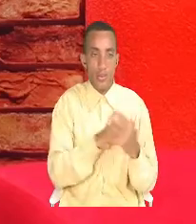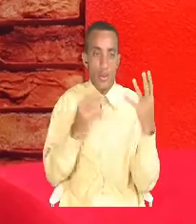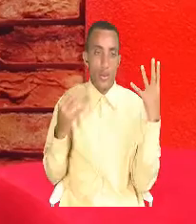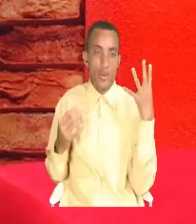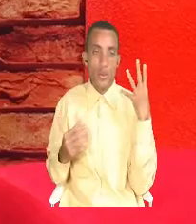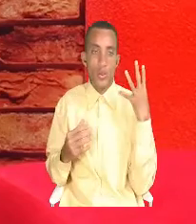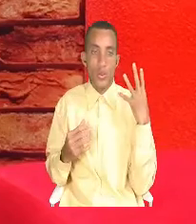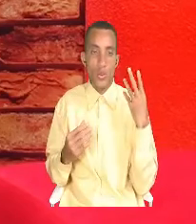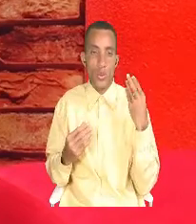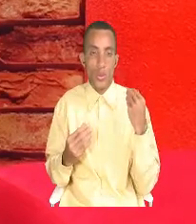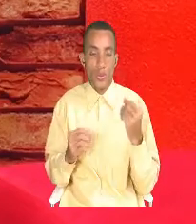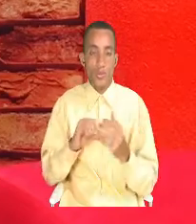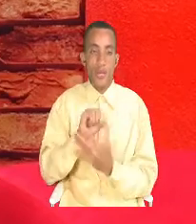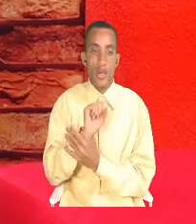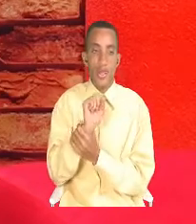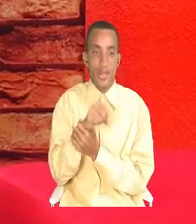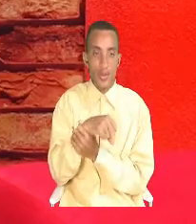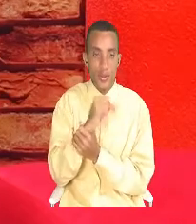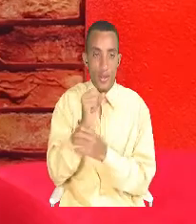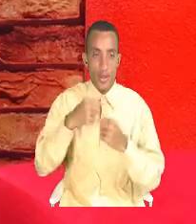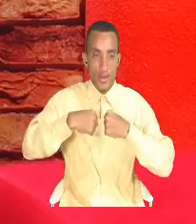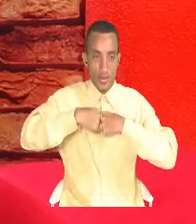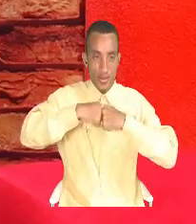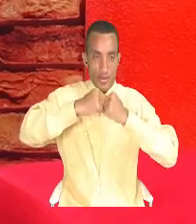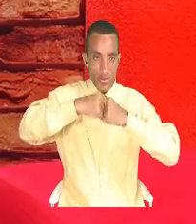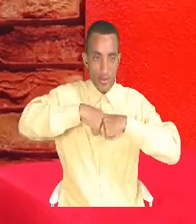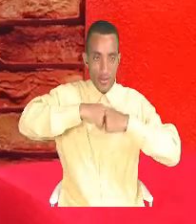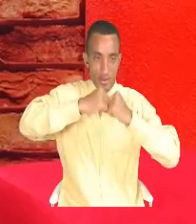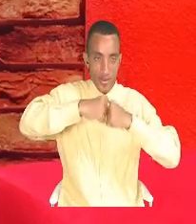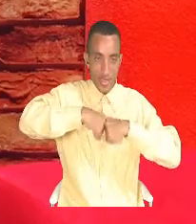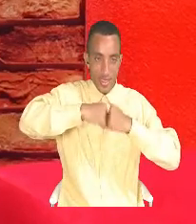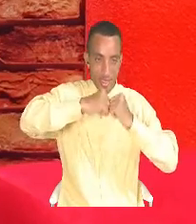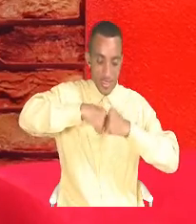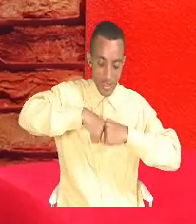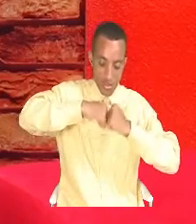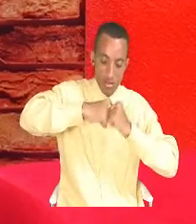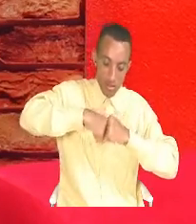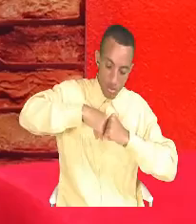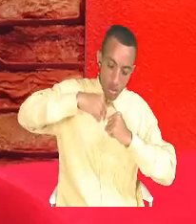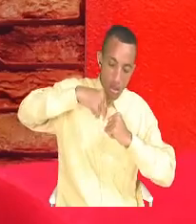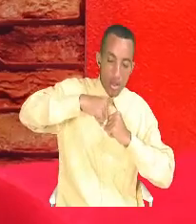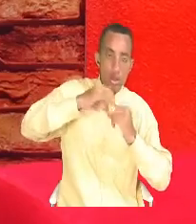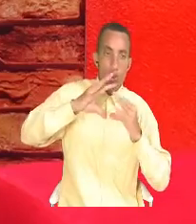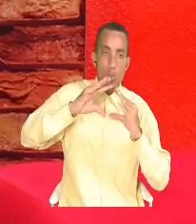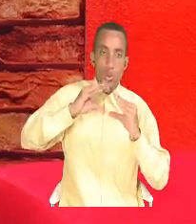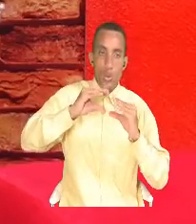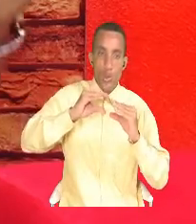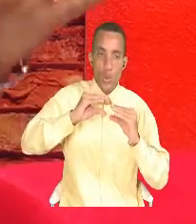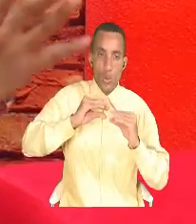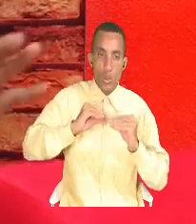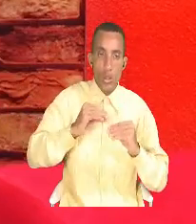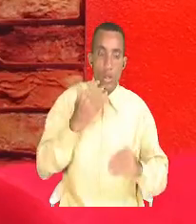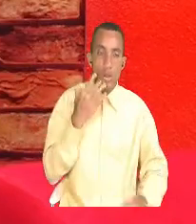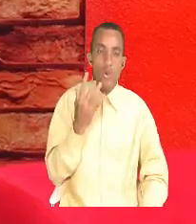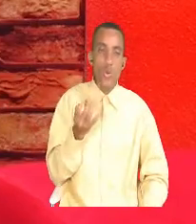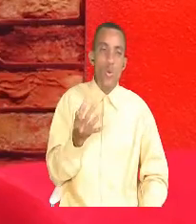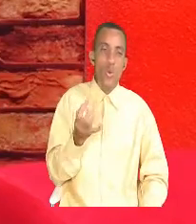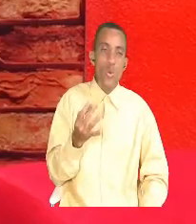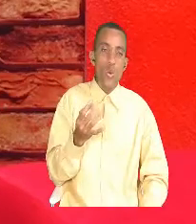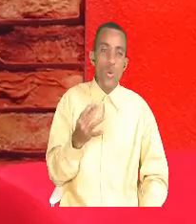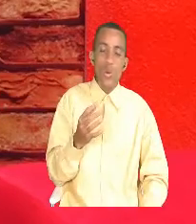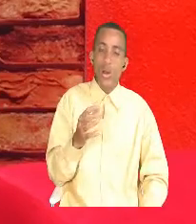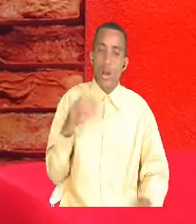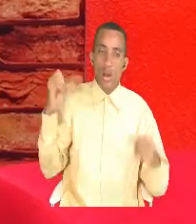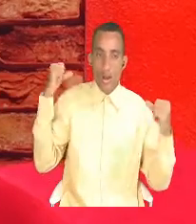articulaciones. Entonces, y aparte de que el calor es muy benéfico pues para todos, ¿cierto? Si nosotros tenemos un dolor, no, ponte una toallita con caliente